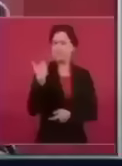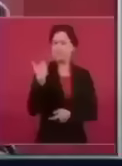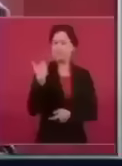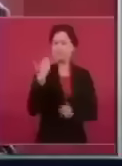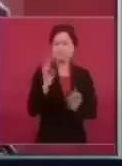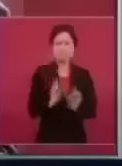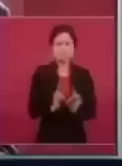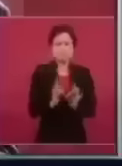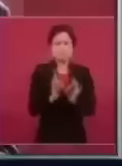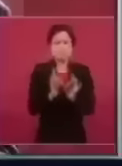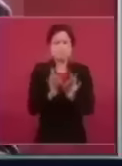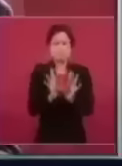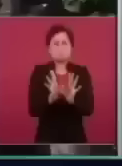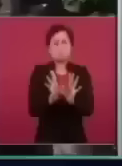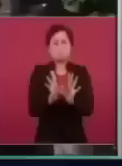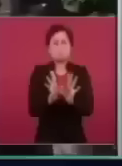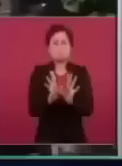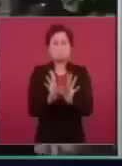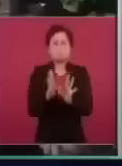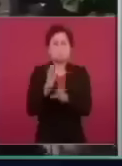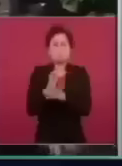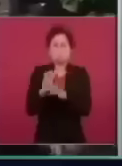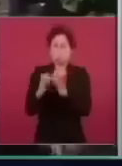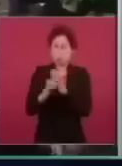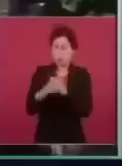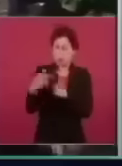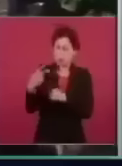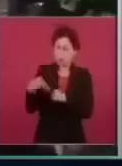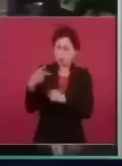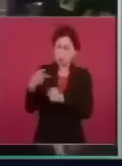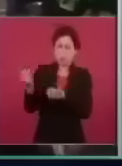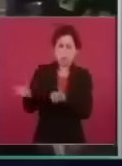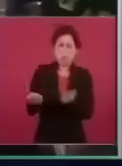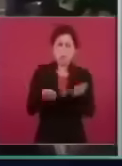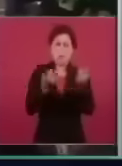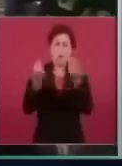empezó a importar supuestamente